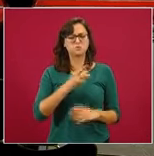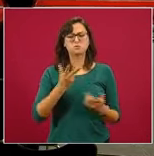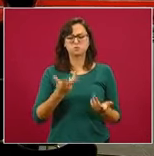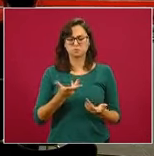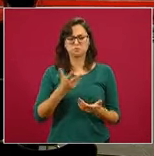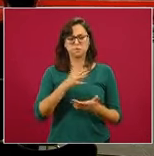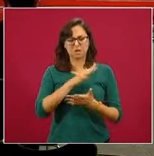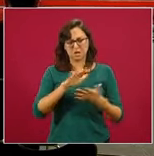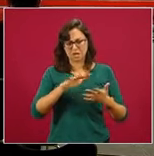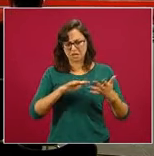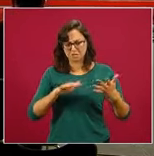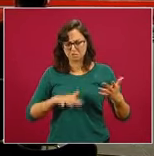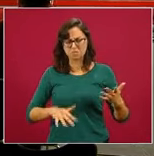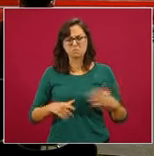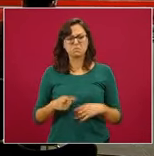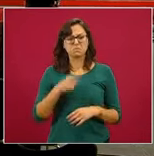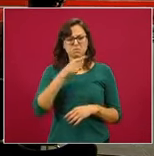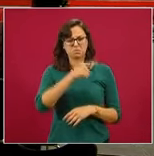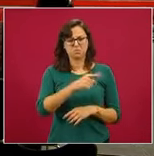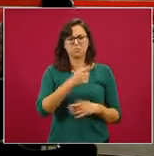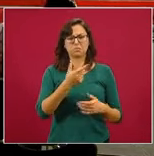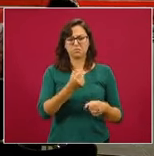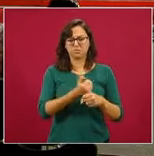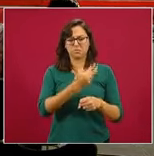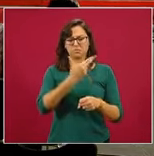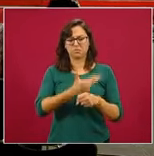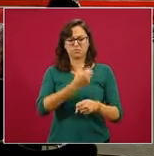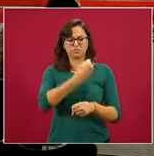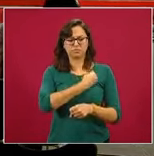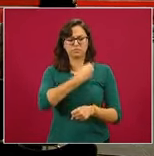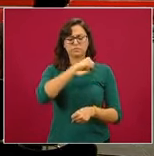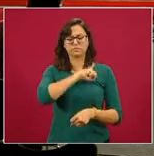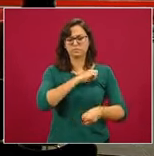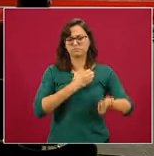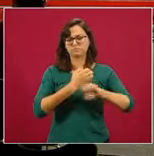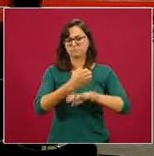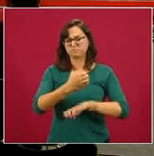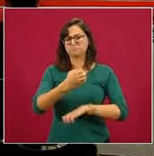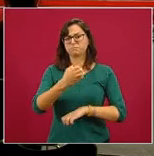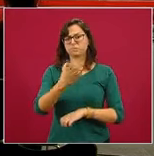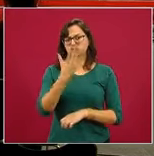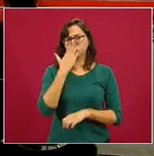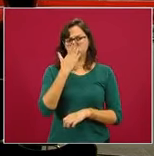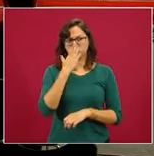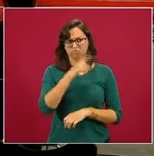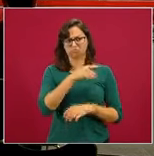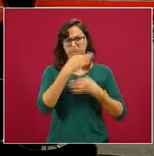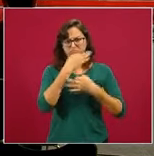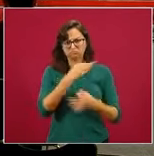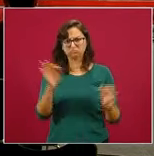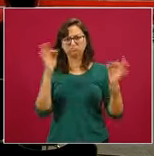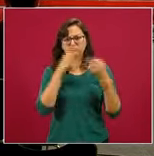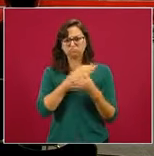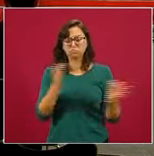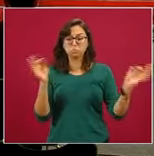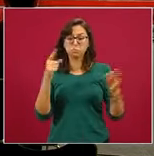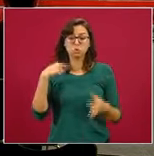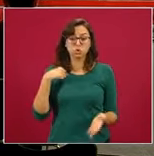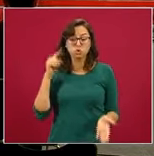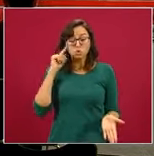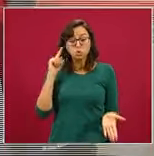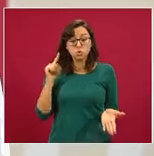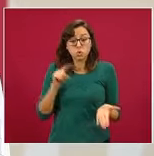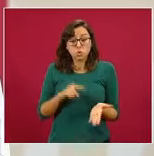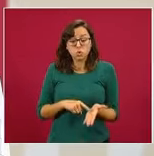lógicamente, del vocero oficial de la Secretaría de Salud del Estado de Sonora. Me parece que están dentro de un marco